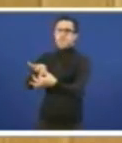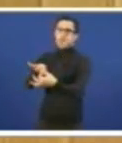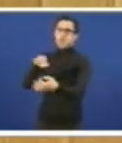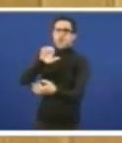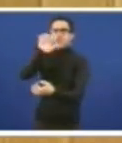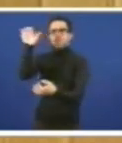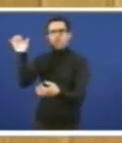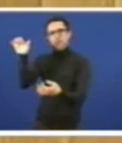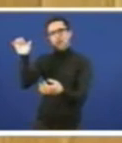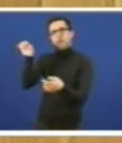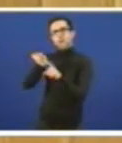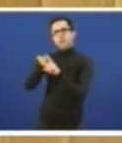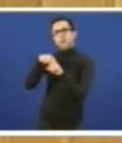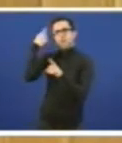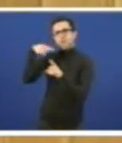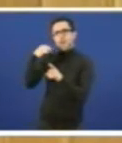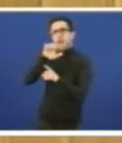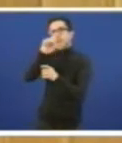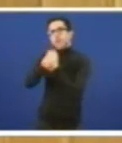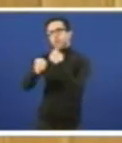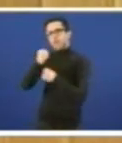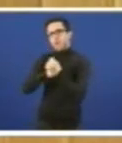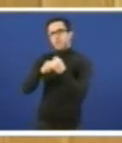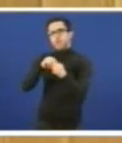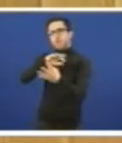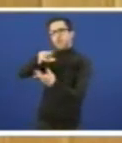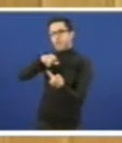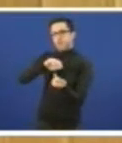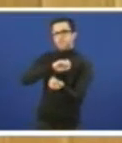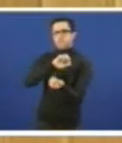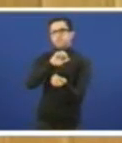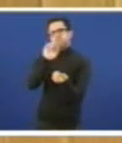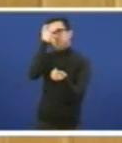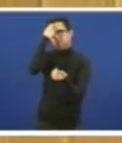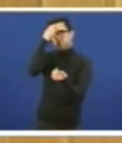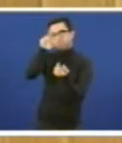que tamén este é un termo poliédrico. E do 9 ao 16 de maio, Semana das